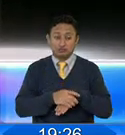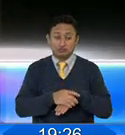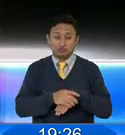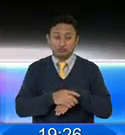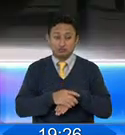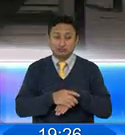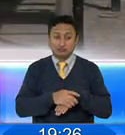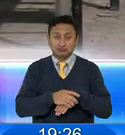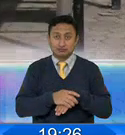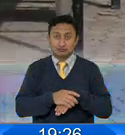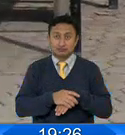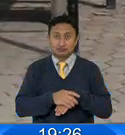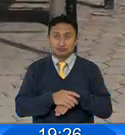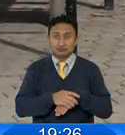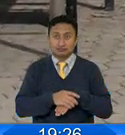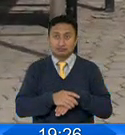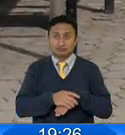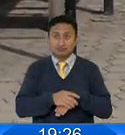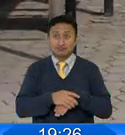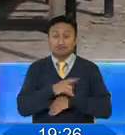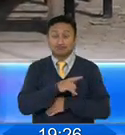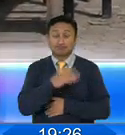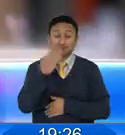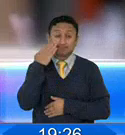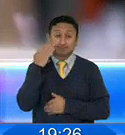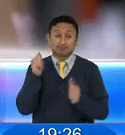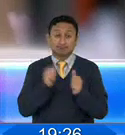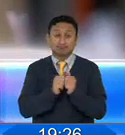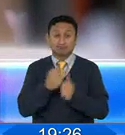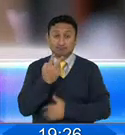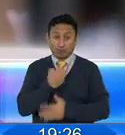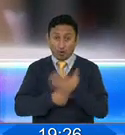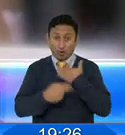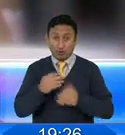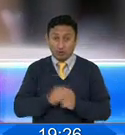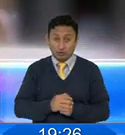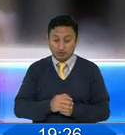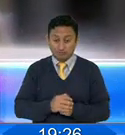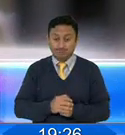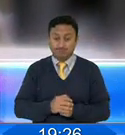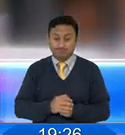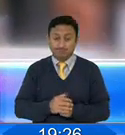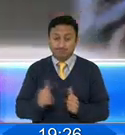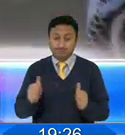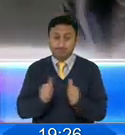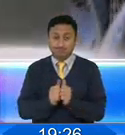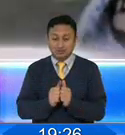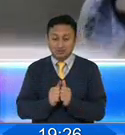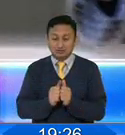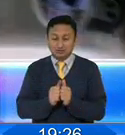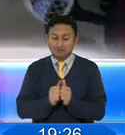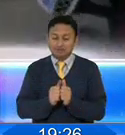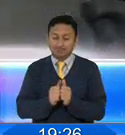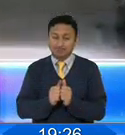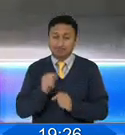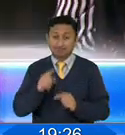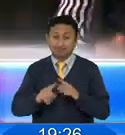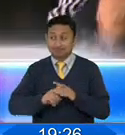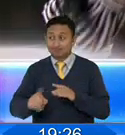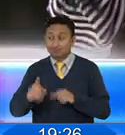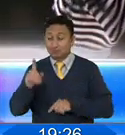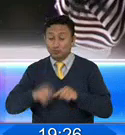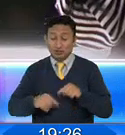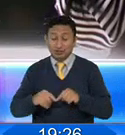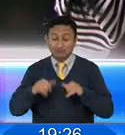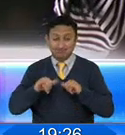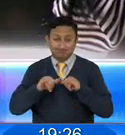y es que aquí están estas madres con sus hijos cumpliendo con ellos una condena que duele de la que no pueden escapar de